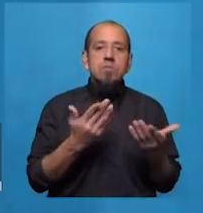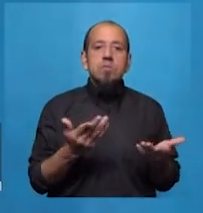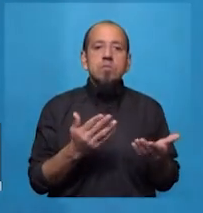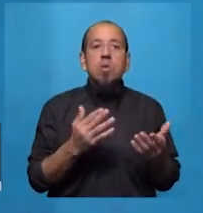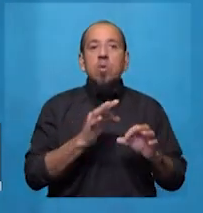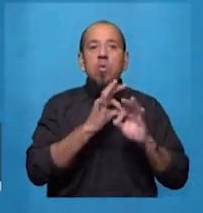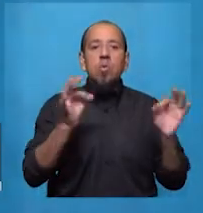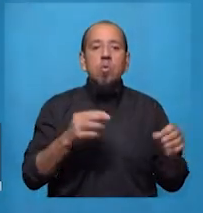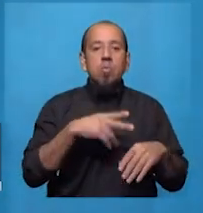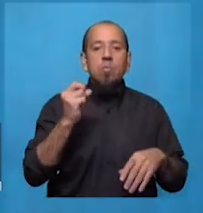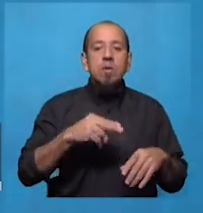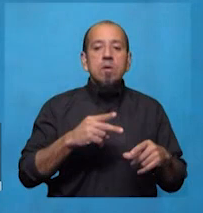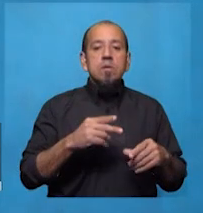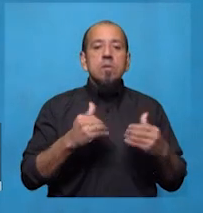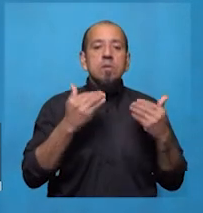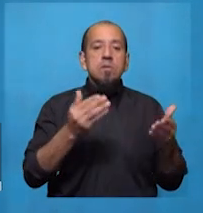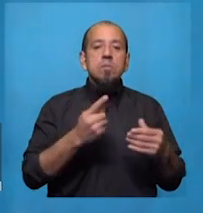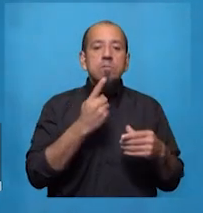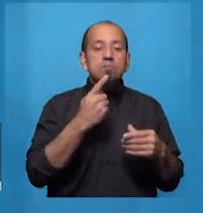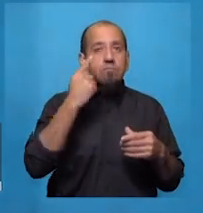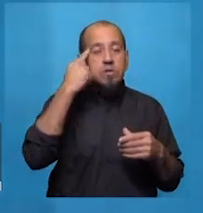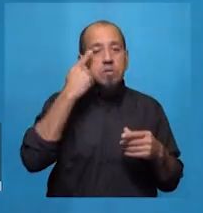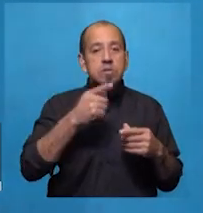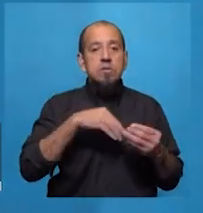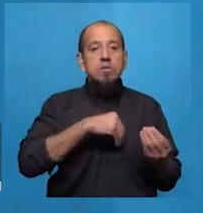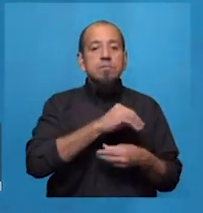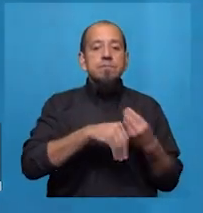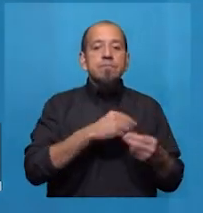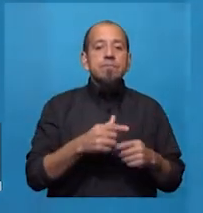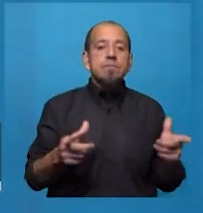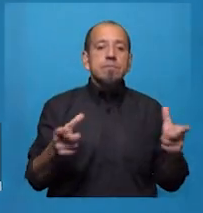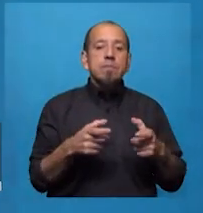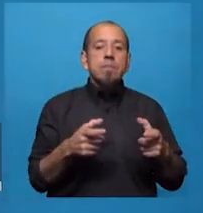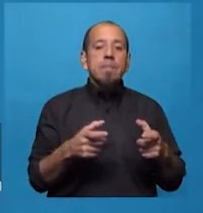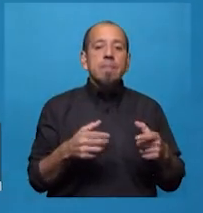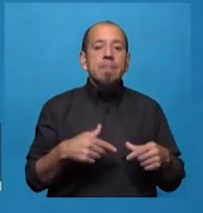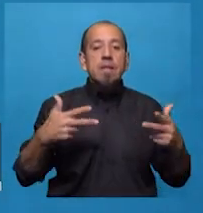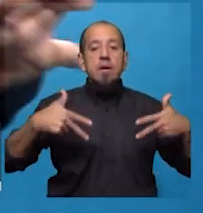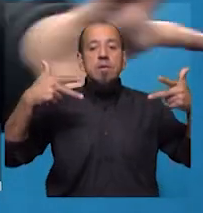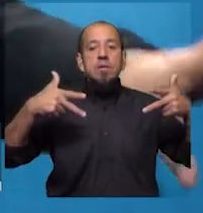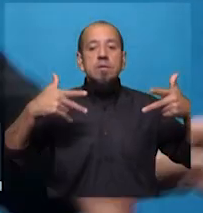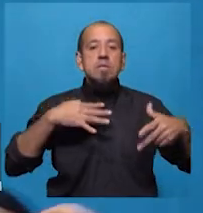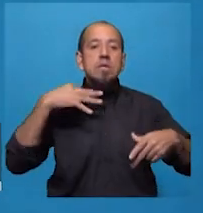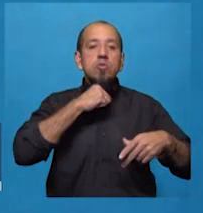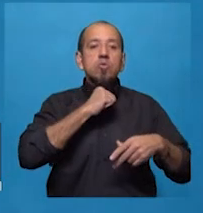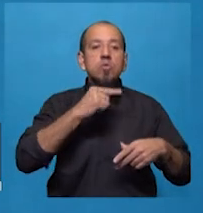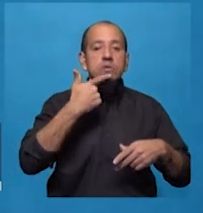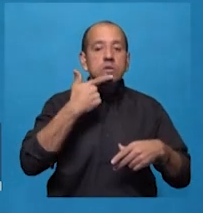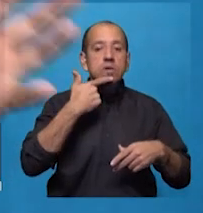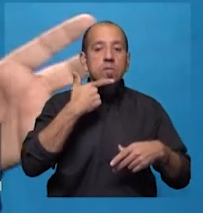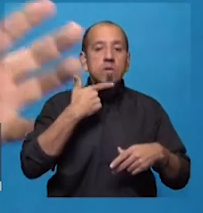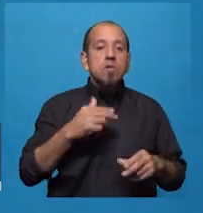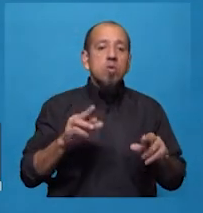tener una perspectiva que por ejemplo las familias cuando en estas reuniones decían las cámaras vienen en agosto las vienen en septiembre bueno